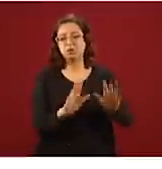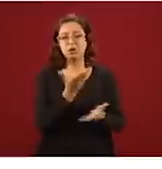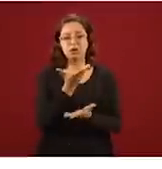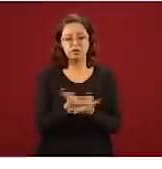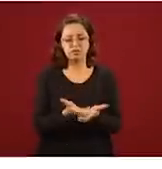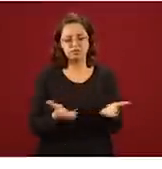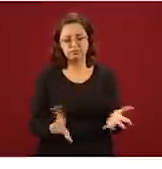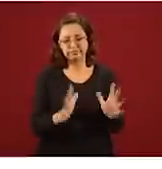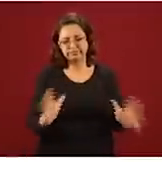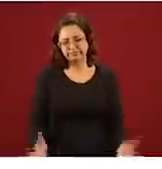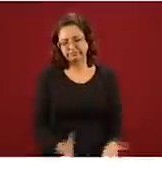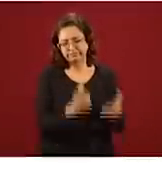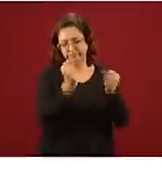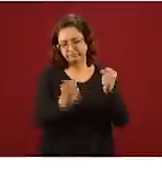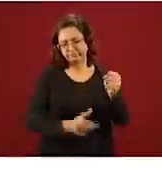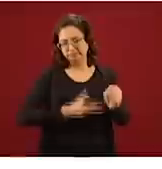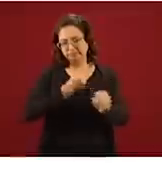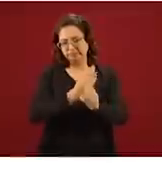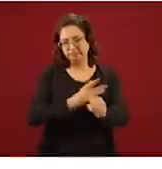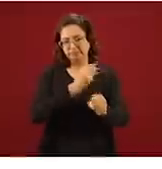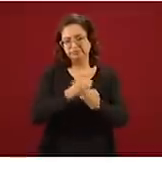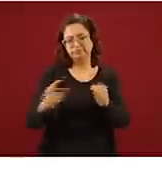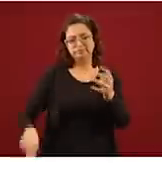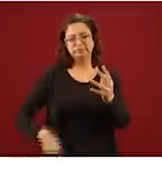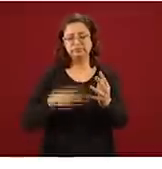la basificación de más de